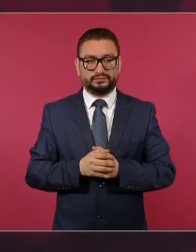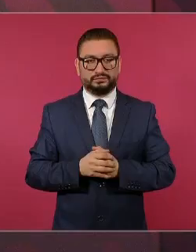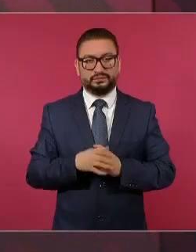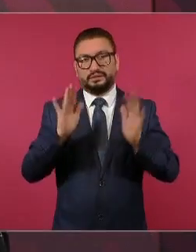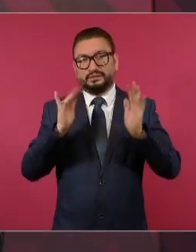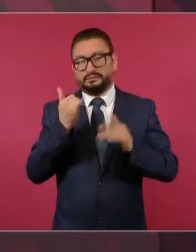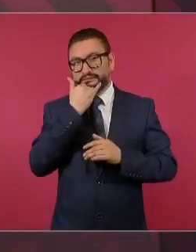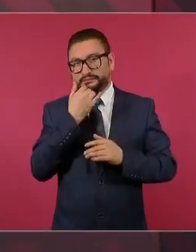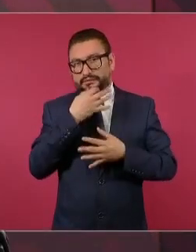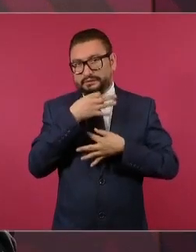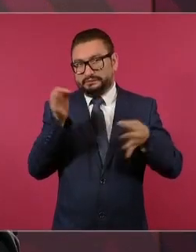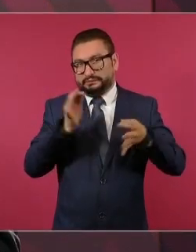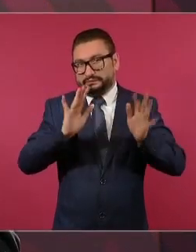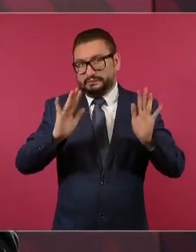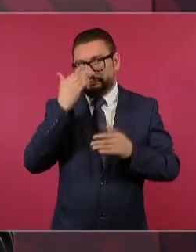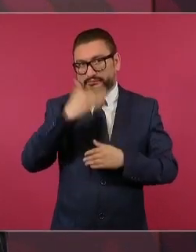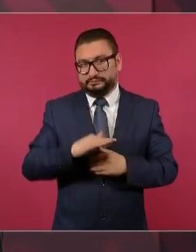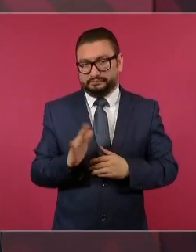Pues ya se sabe, ¿no?, ahorita ya,